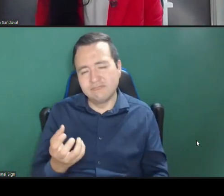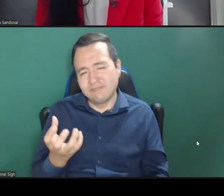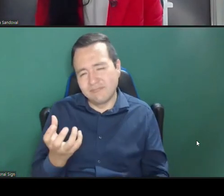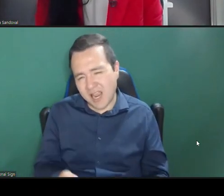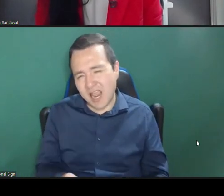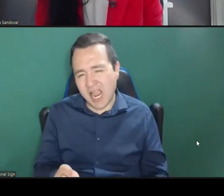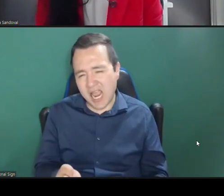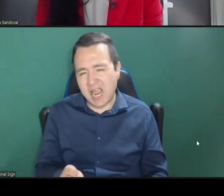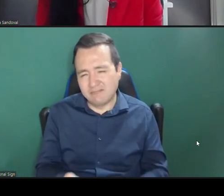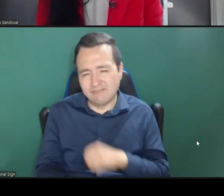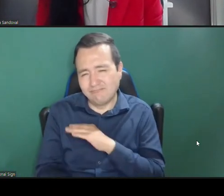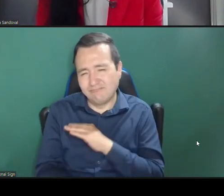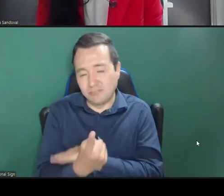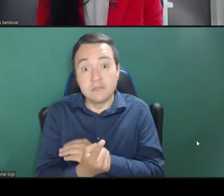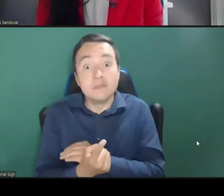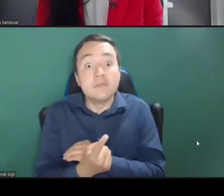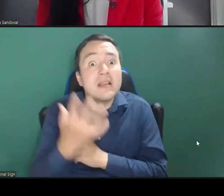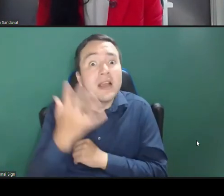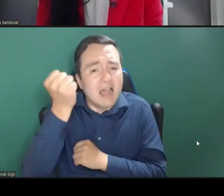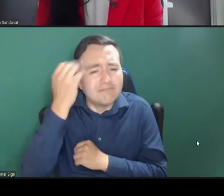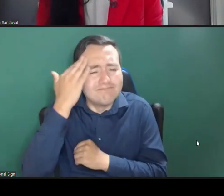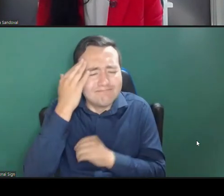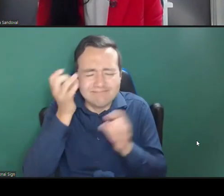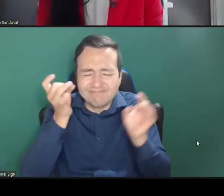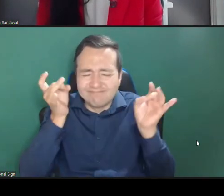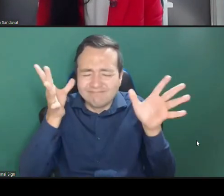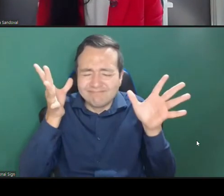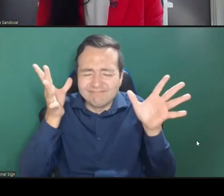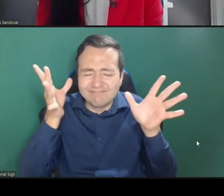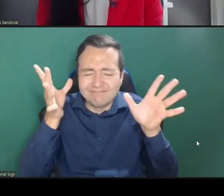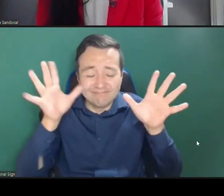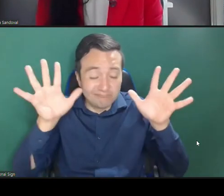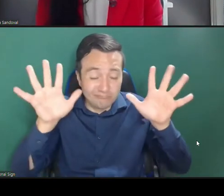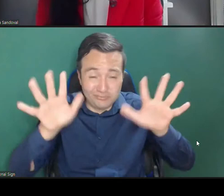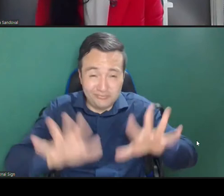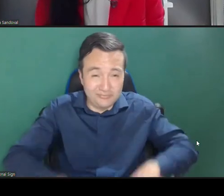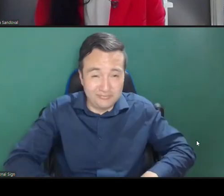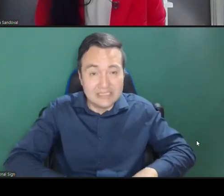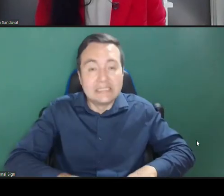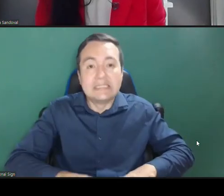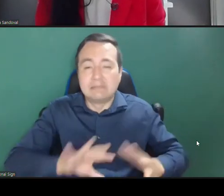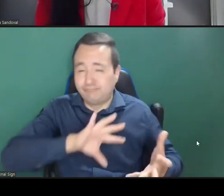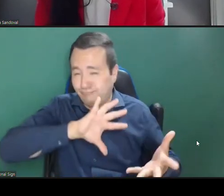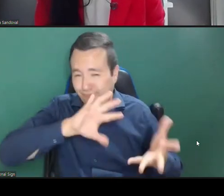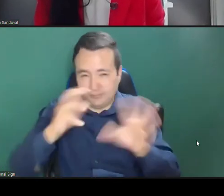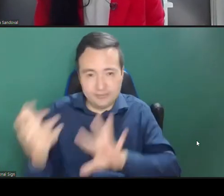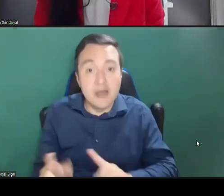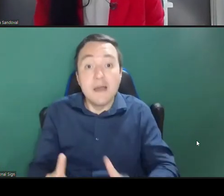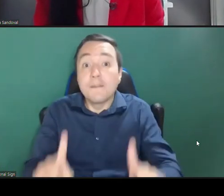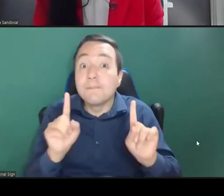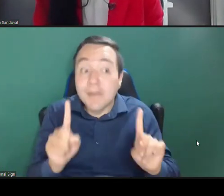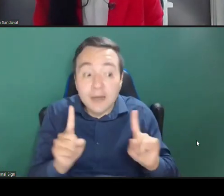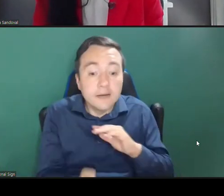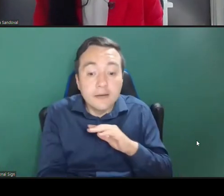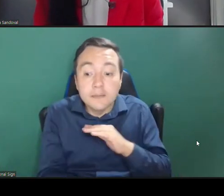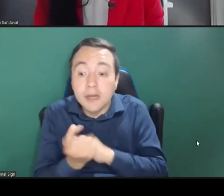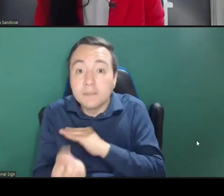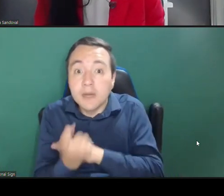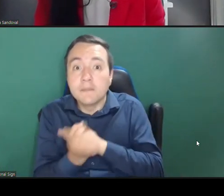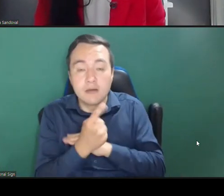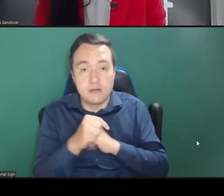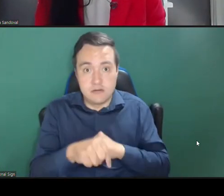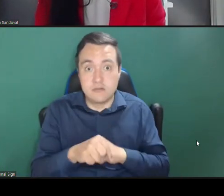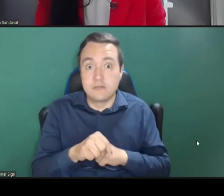ocurriendo pero nos da muchas oportunidades una es que tenemos varios países en la región que están en el proceso de una